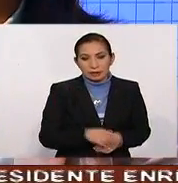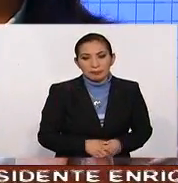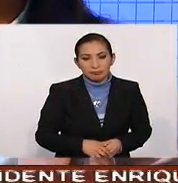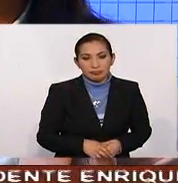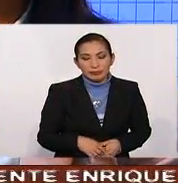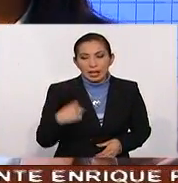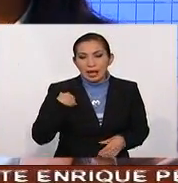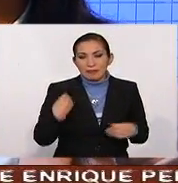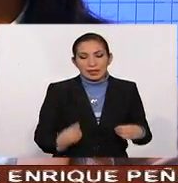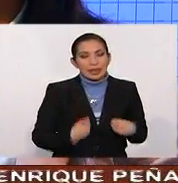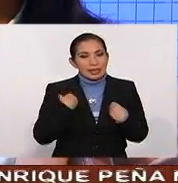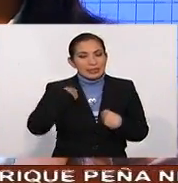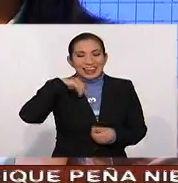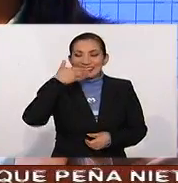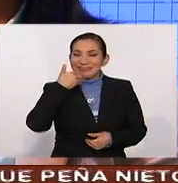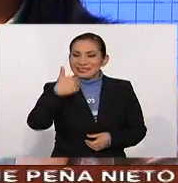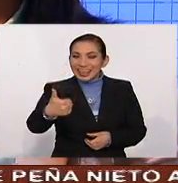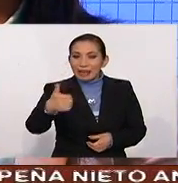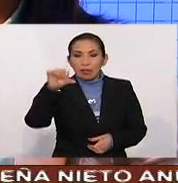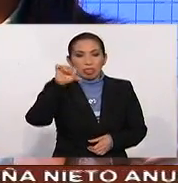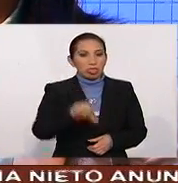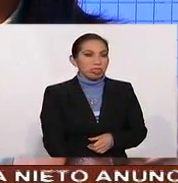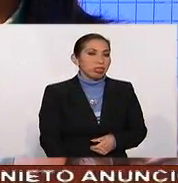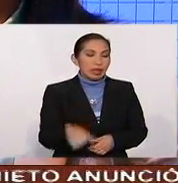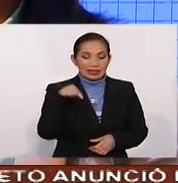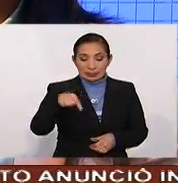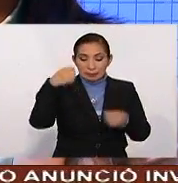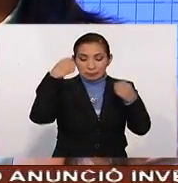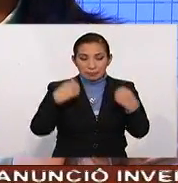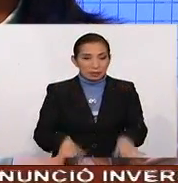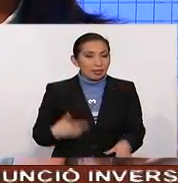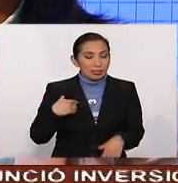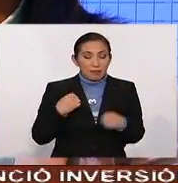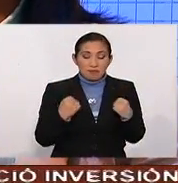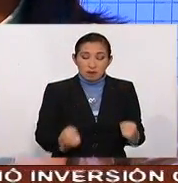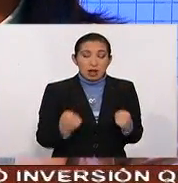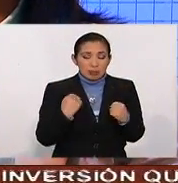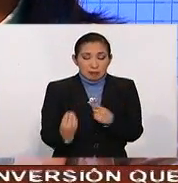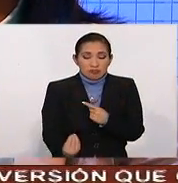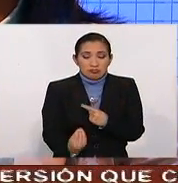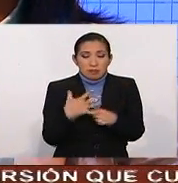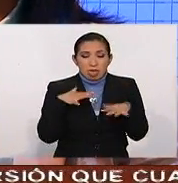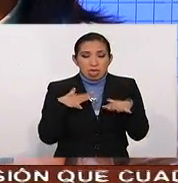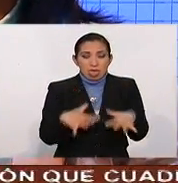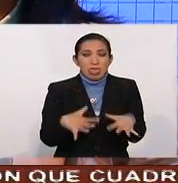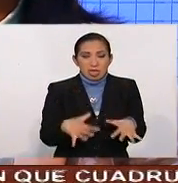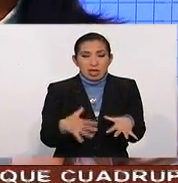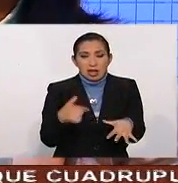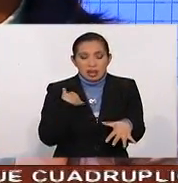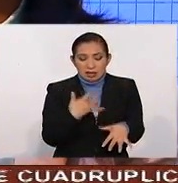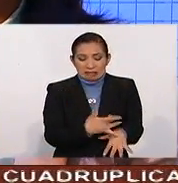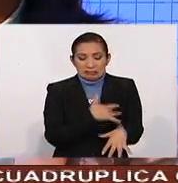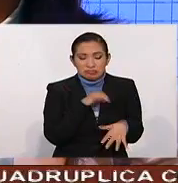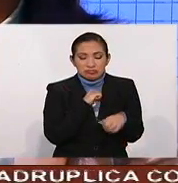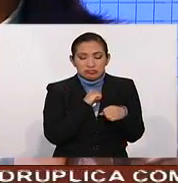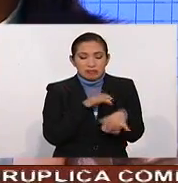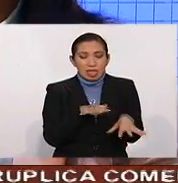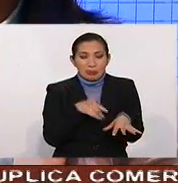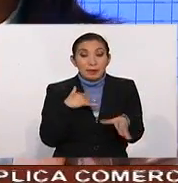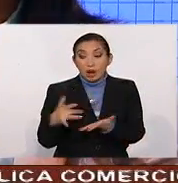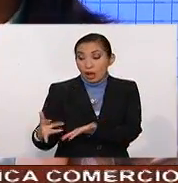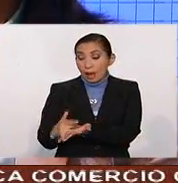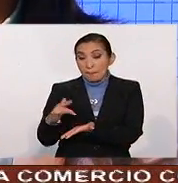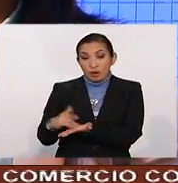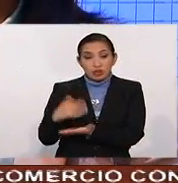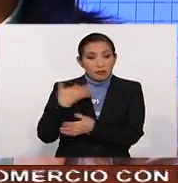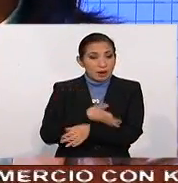la vida se gana y se pierde y yo creo que esta pérdida fue muy fuerte a nivel emocional, pero tuve un apoyo familiar